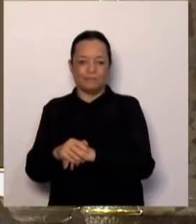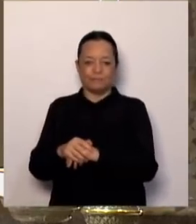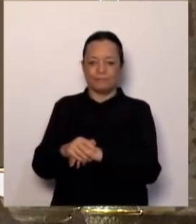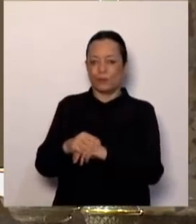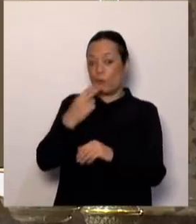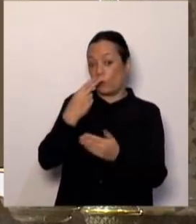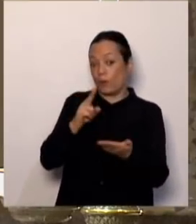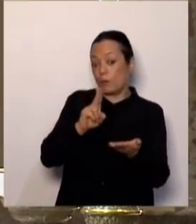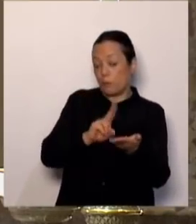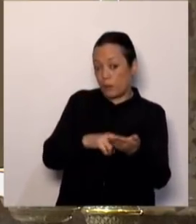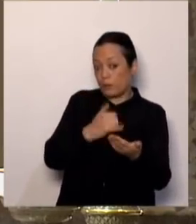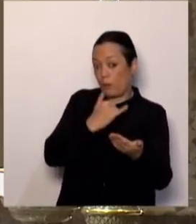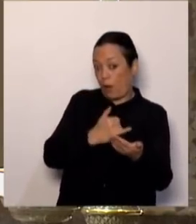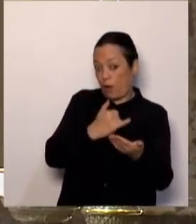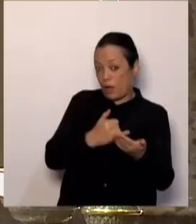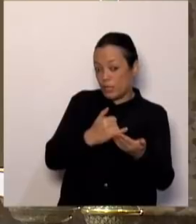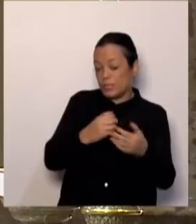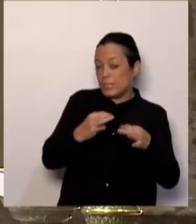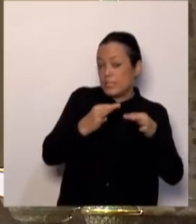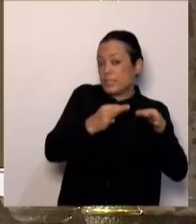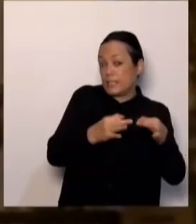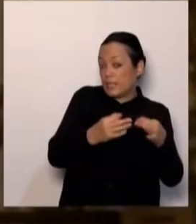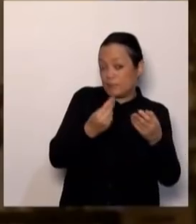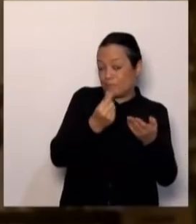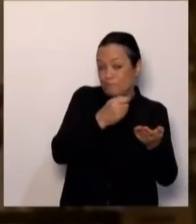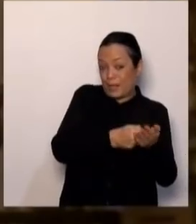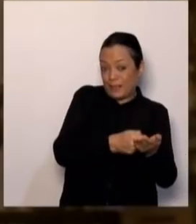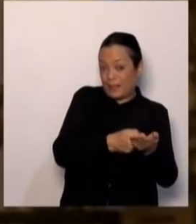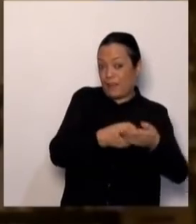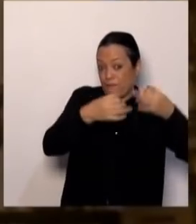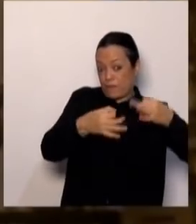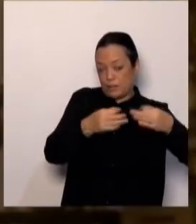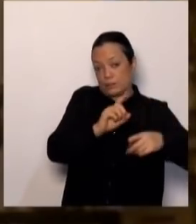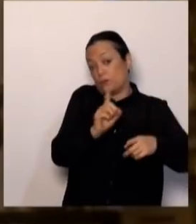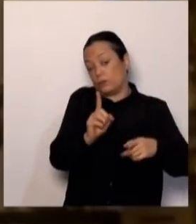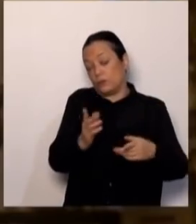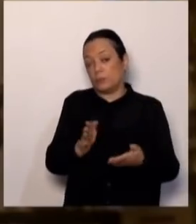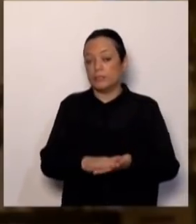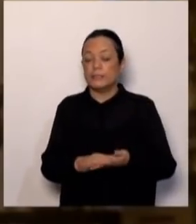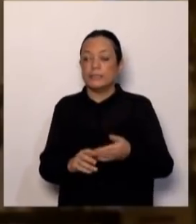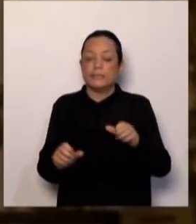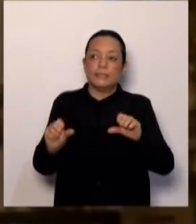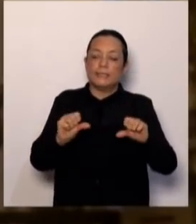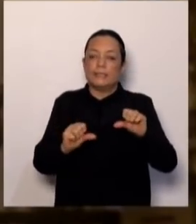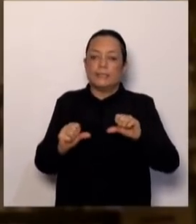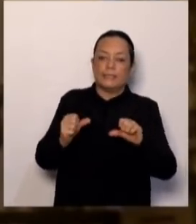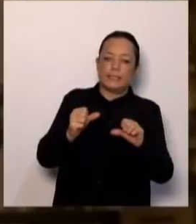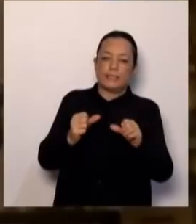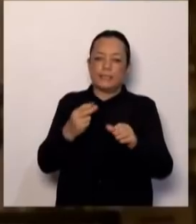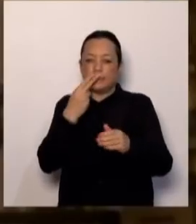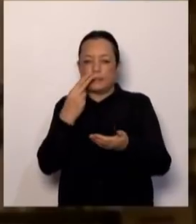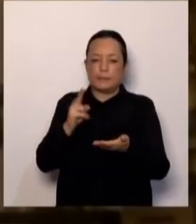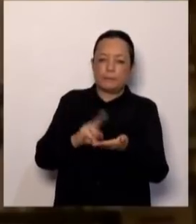o porque se va por otro lado, o porque, en fin, el análisis impositivo